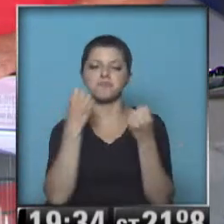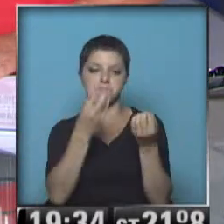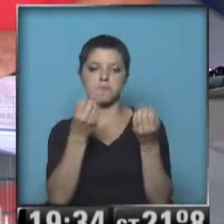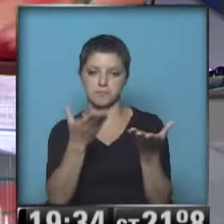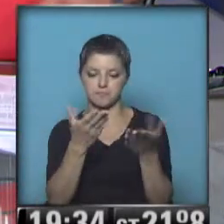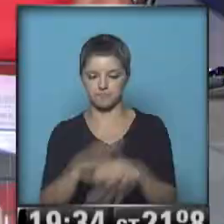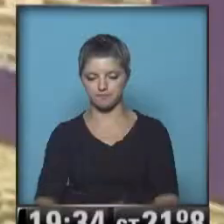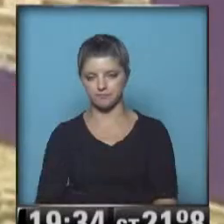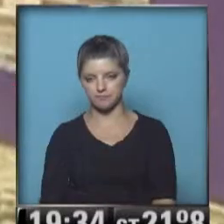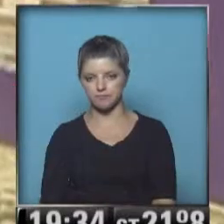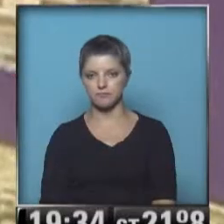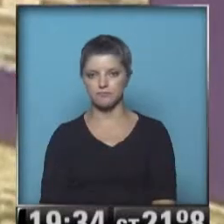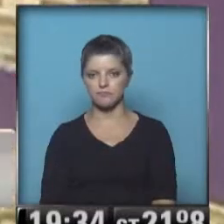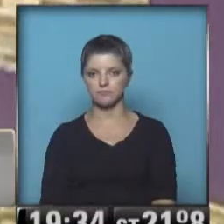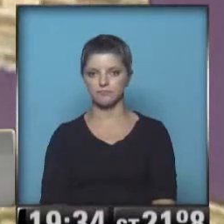noticia.